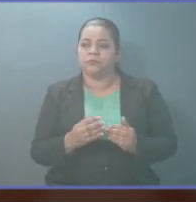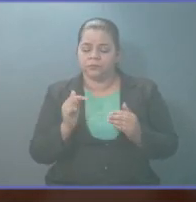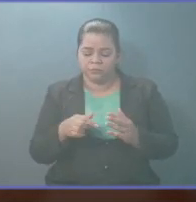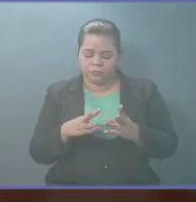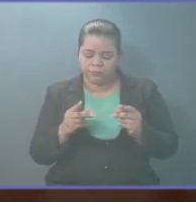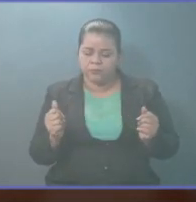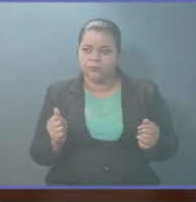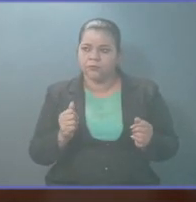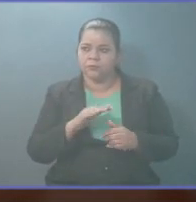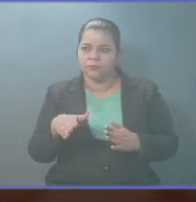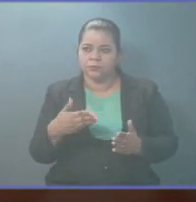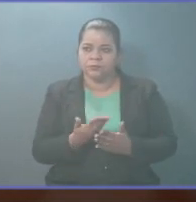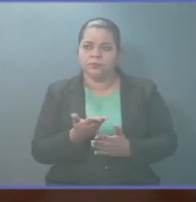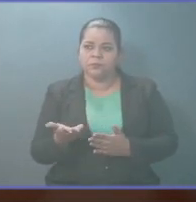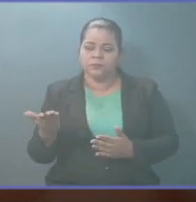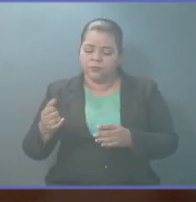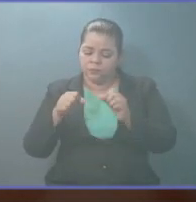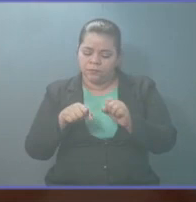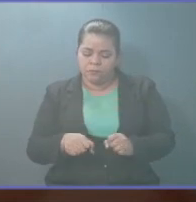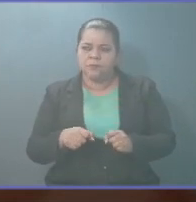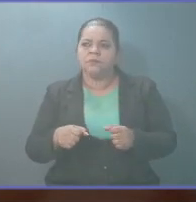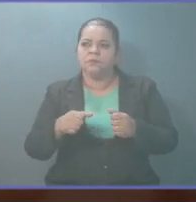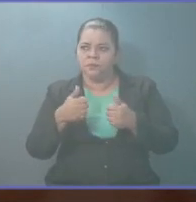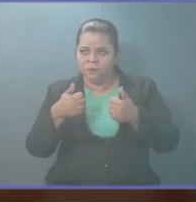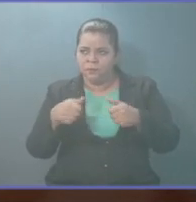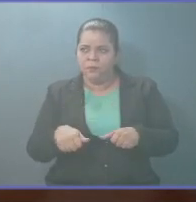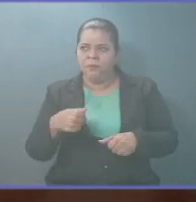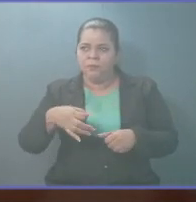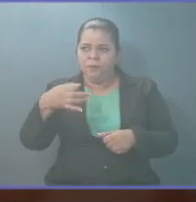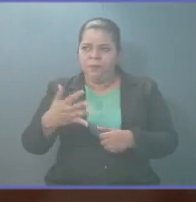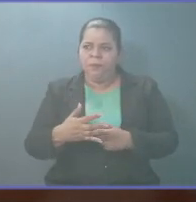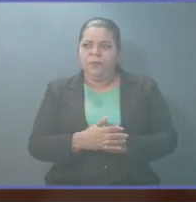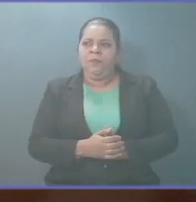letra. Ok. Con el letra también.